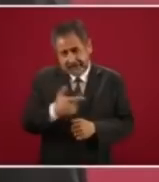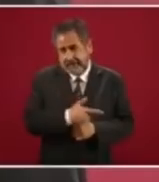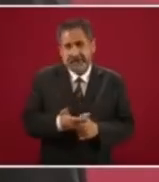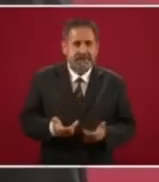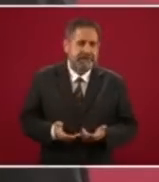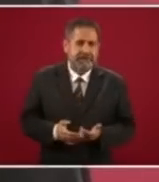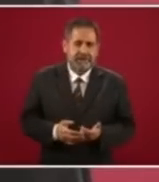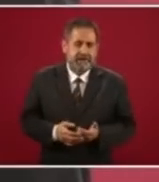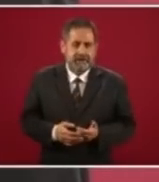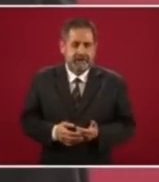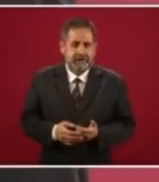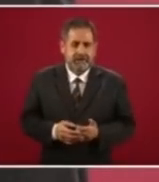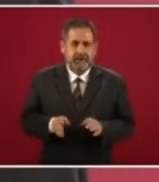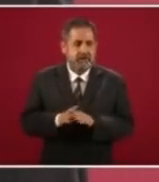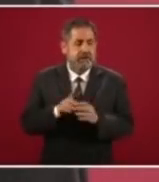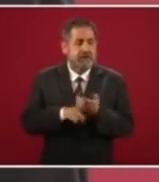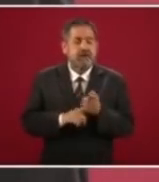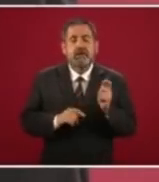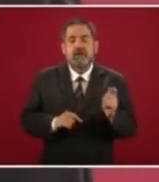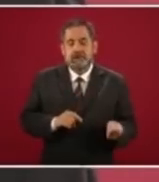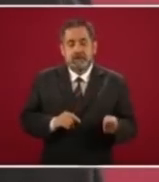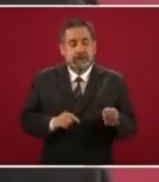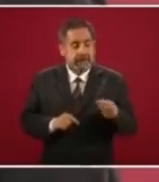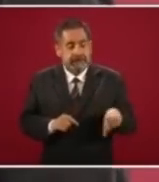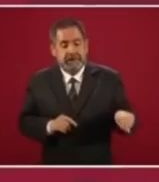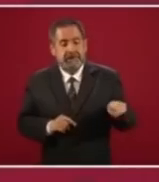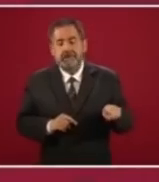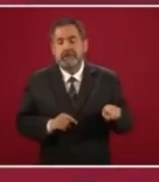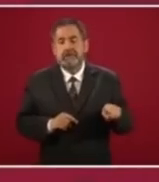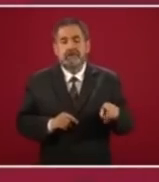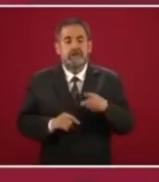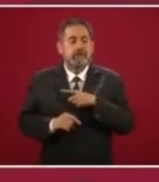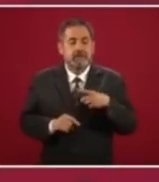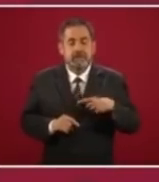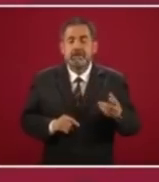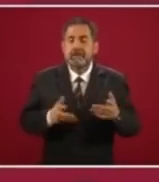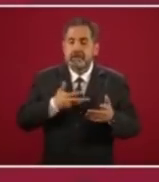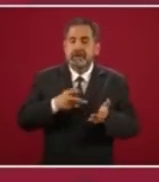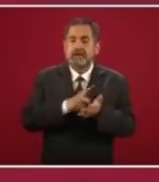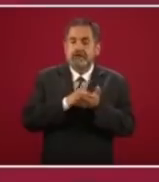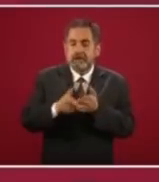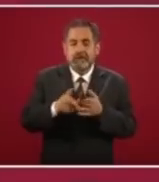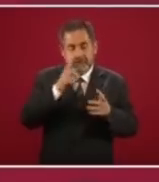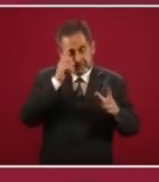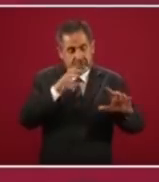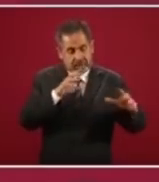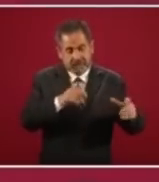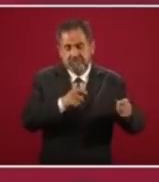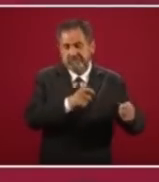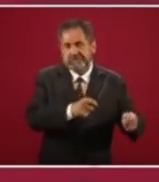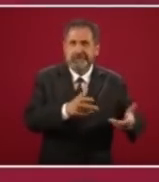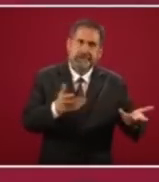porque legalmente ellos tenían el derecho de la concesión.